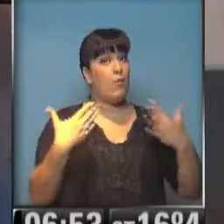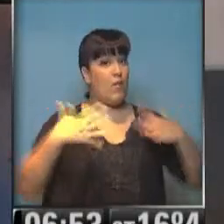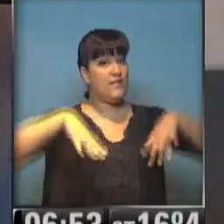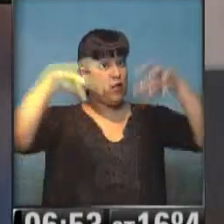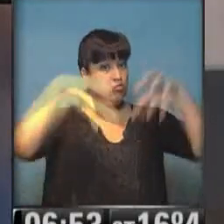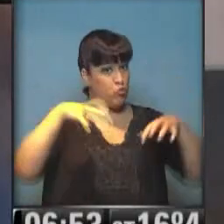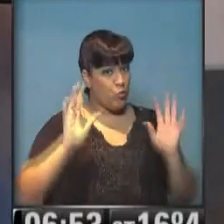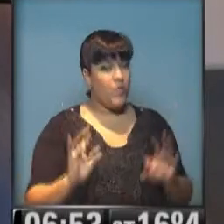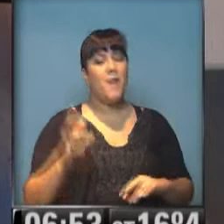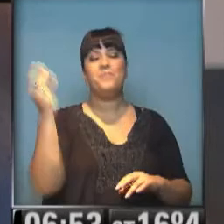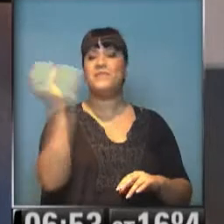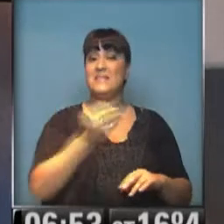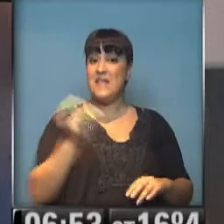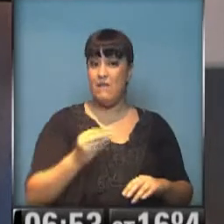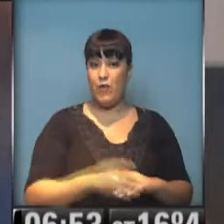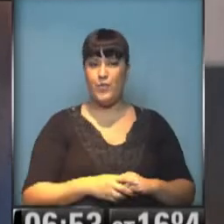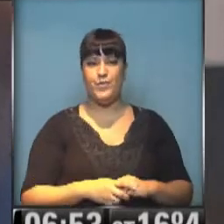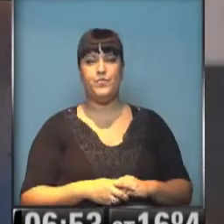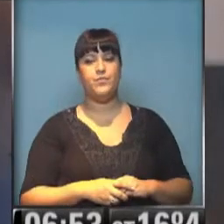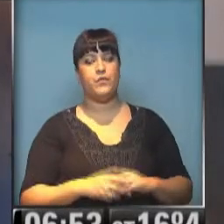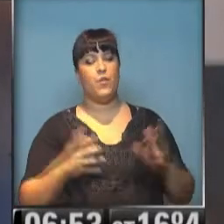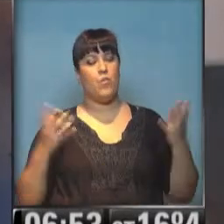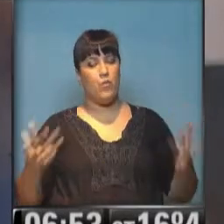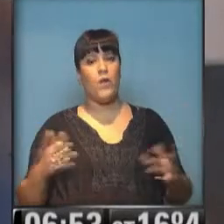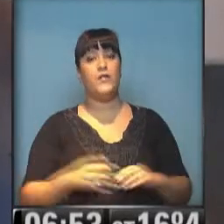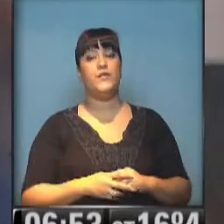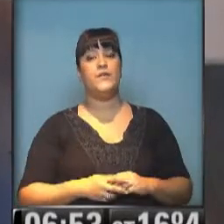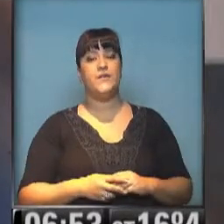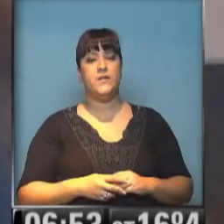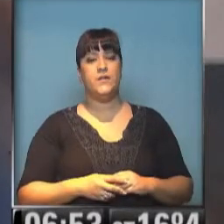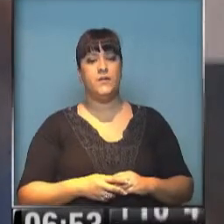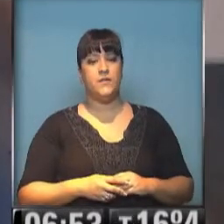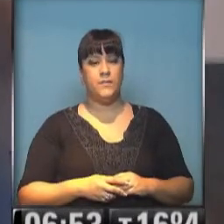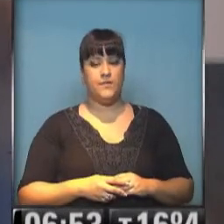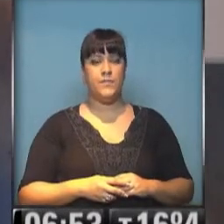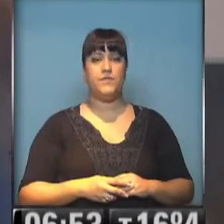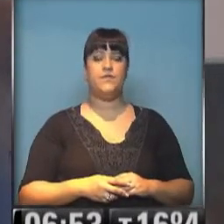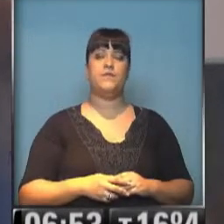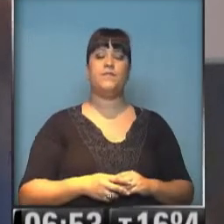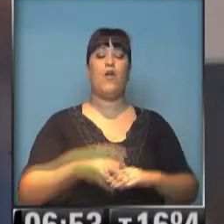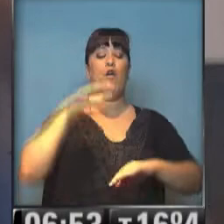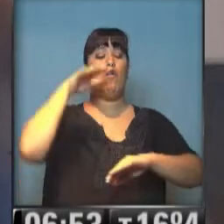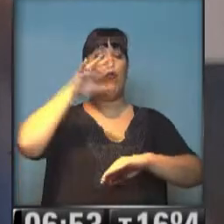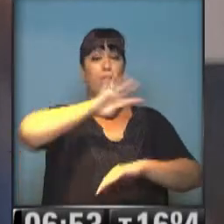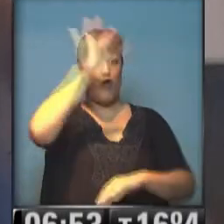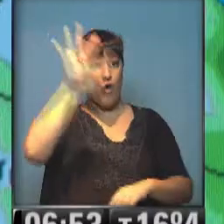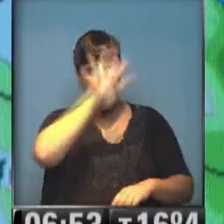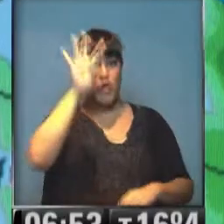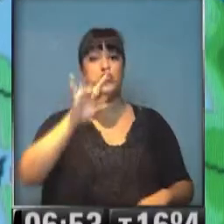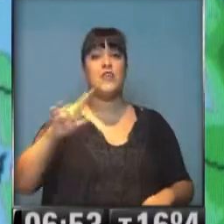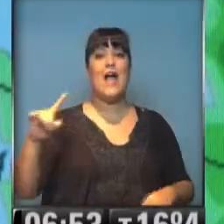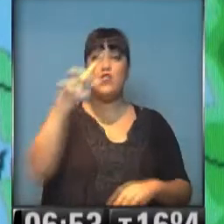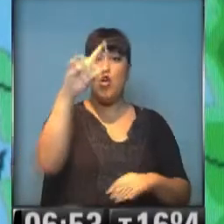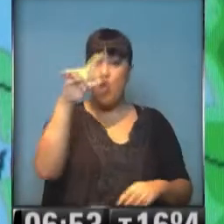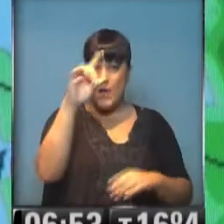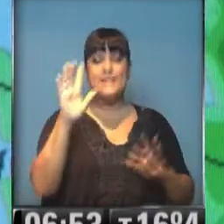posible. Sábado, bueno, en el noroeste de Formosa, probabilidad